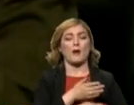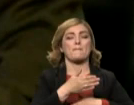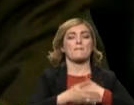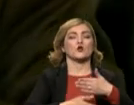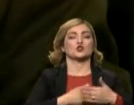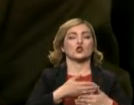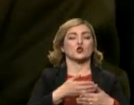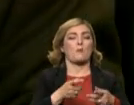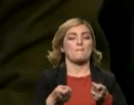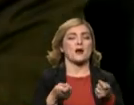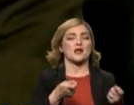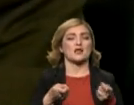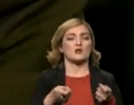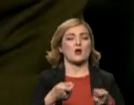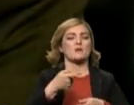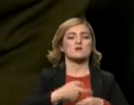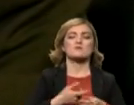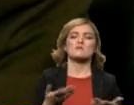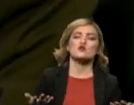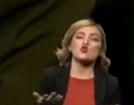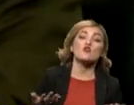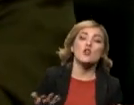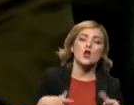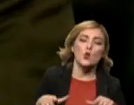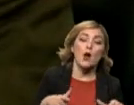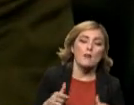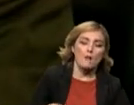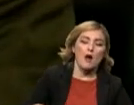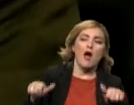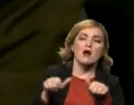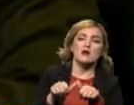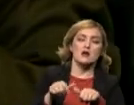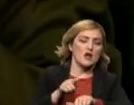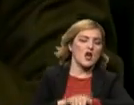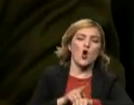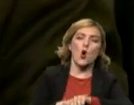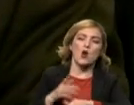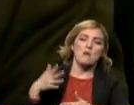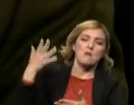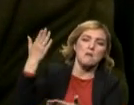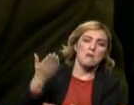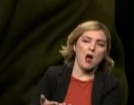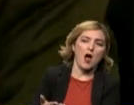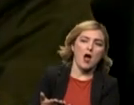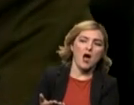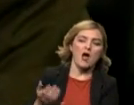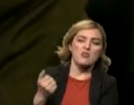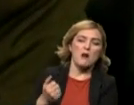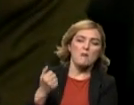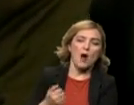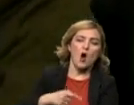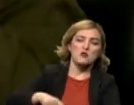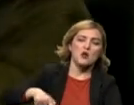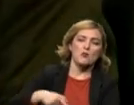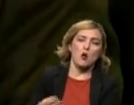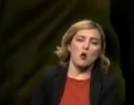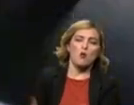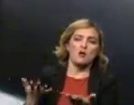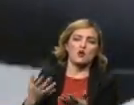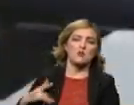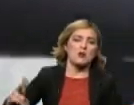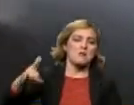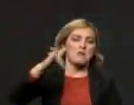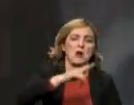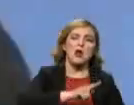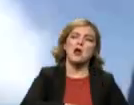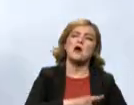se especifica a qué área va, a qué horas llega, en qué momento realiza el trabajo, por cuánto tiempo y por dónde sale.